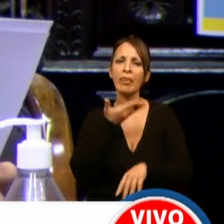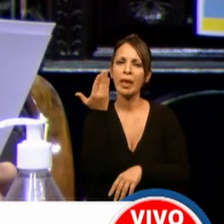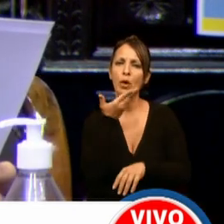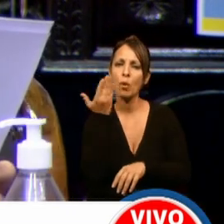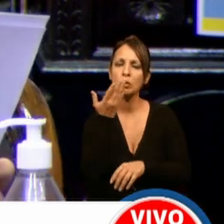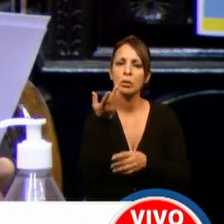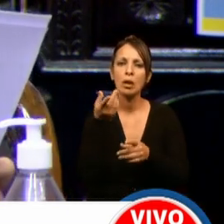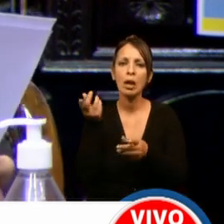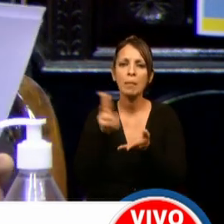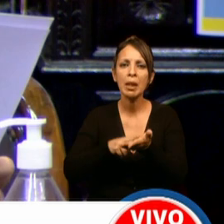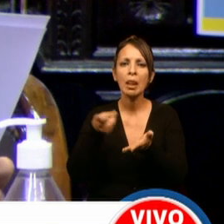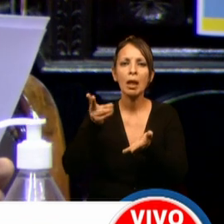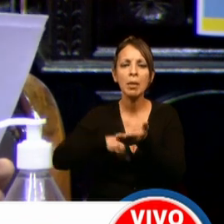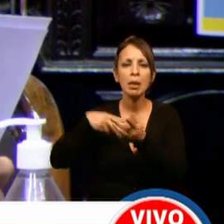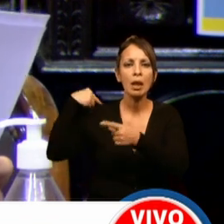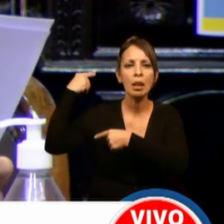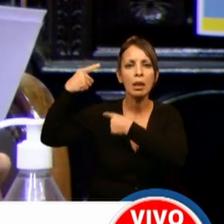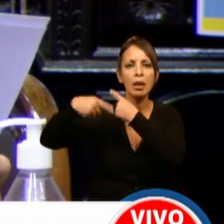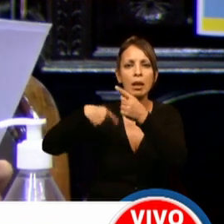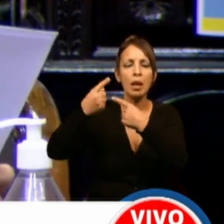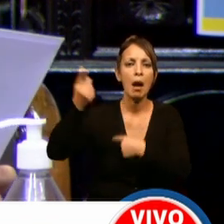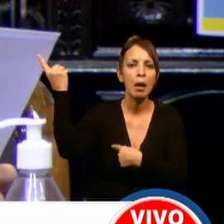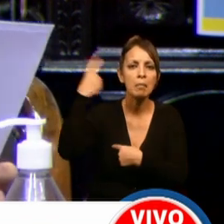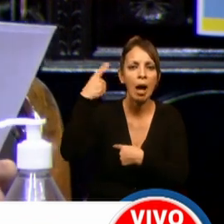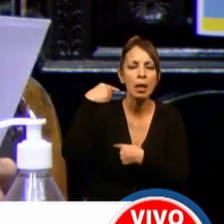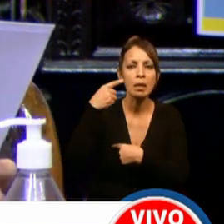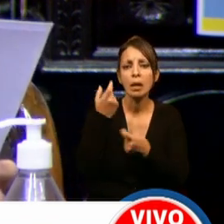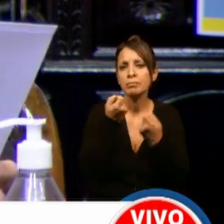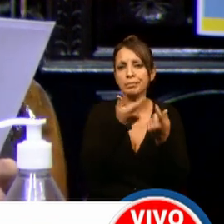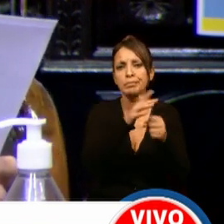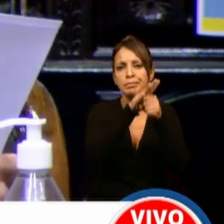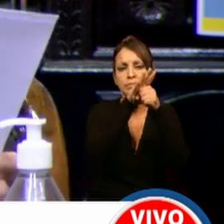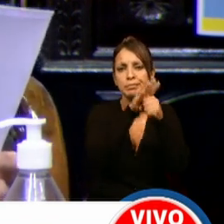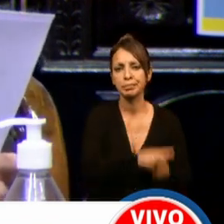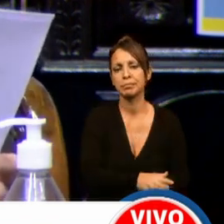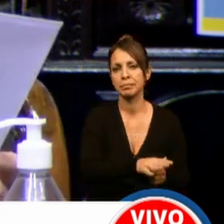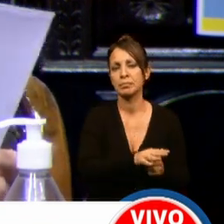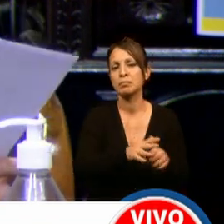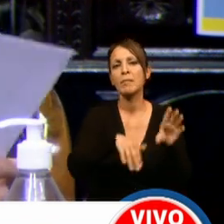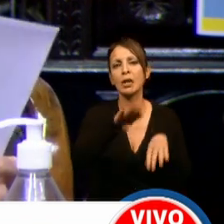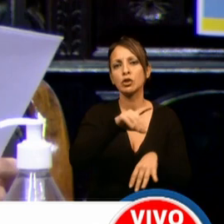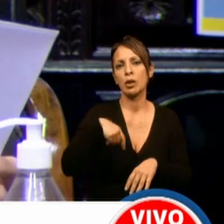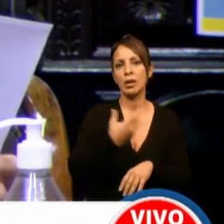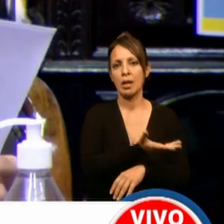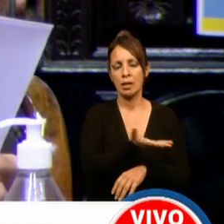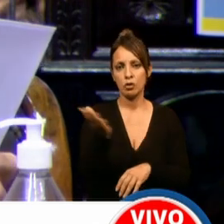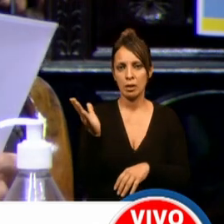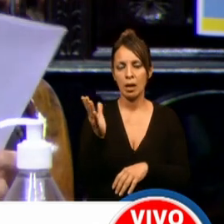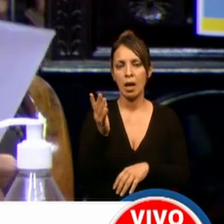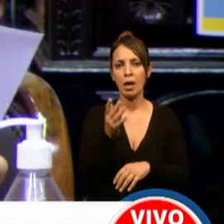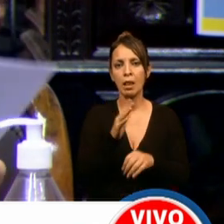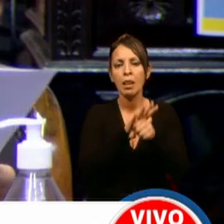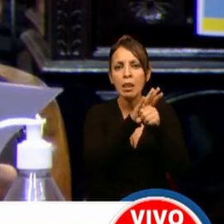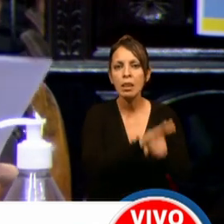mandatos construidos históricamente que oprimen a gran parte de nuestra sociedad y acallan la